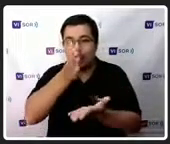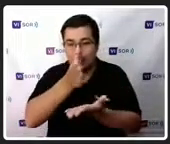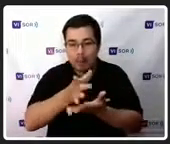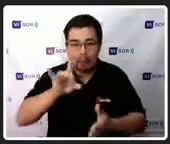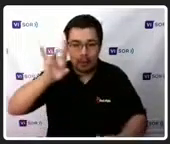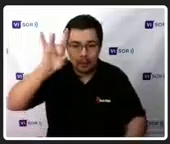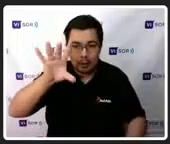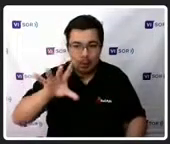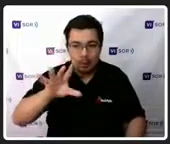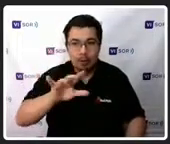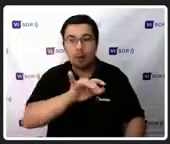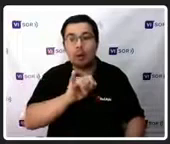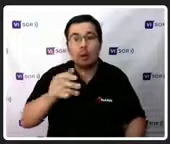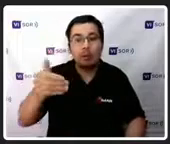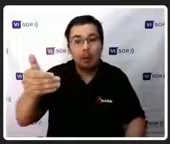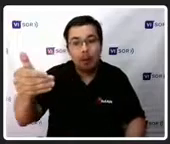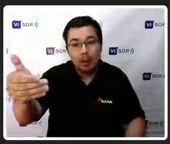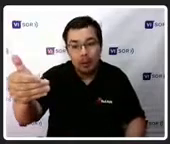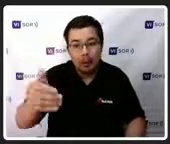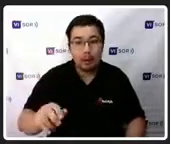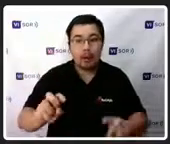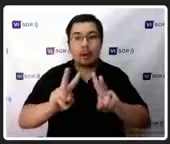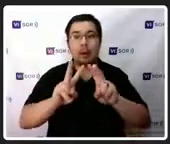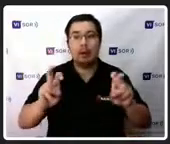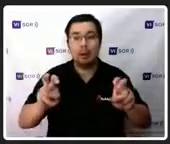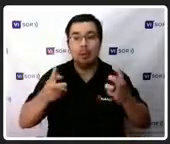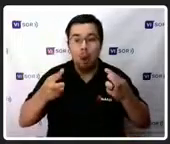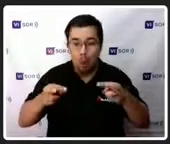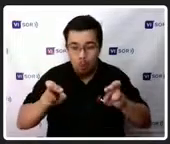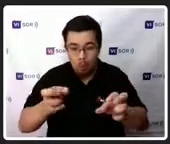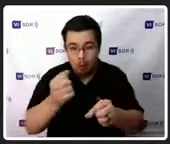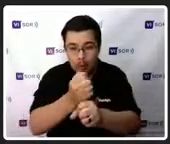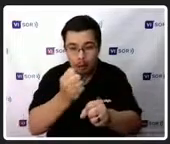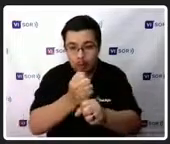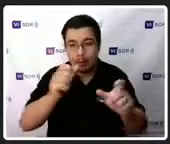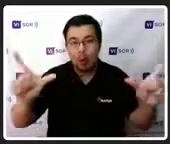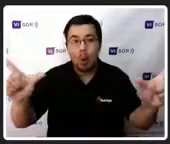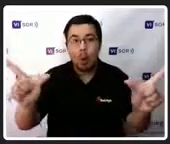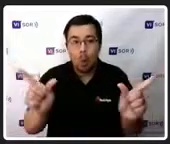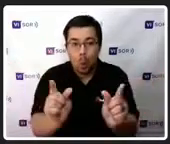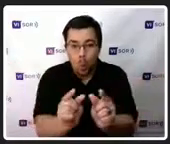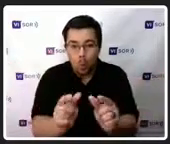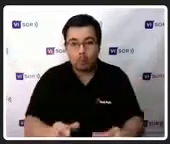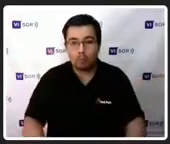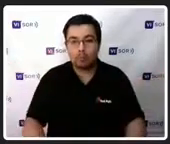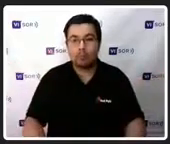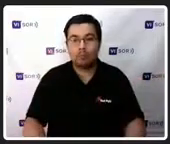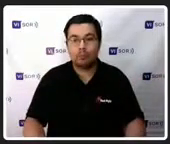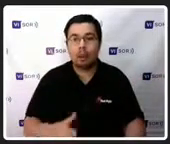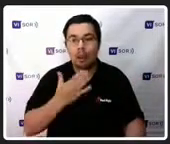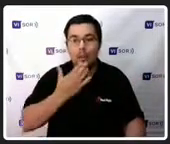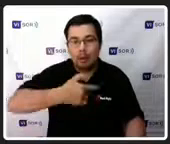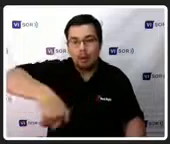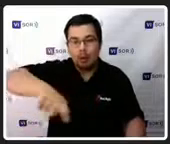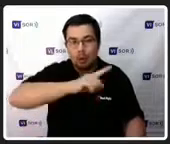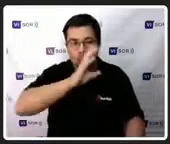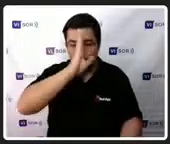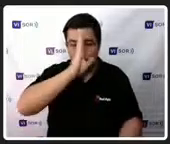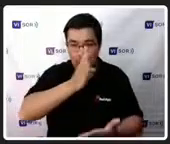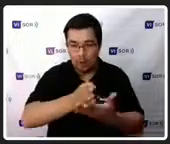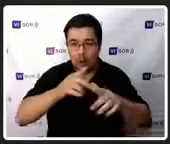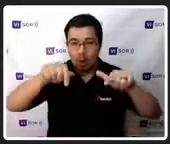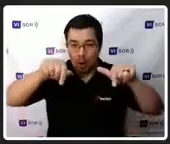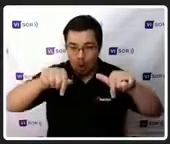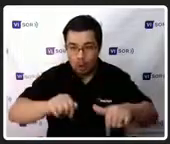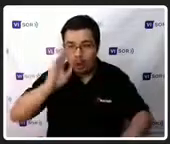en el futuro se les coartan. ¿Ya? Y nosotros también hemos decidido que portugués hoy día es relevante en el aprendizaje de nuestros estudiantes,